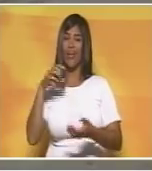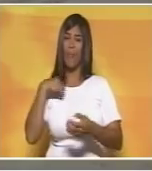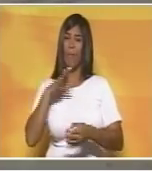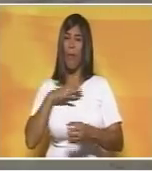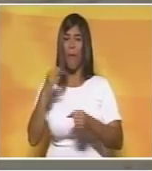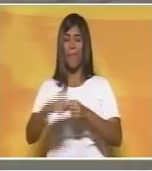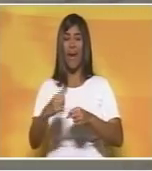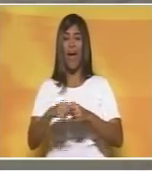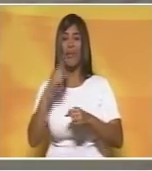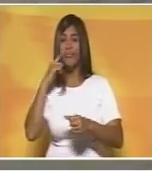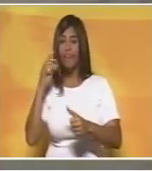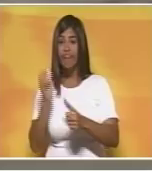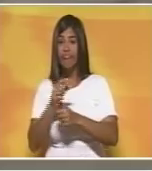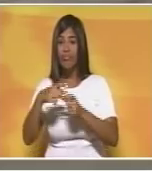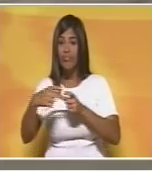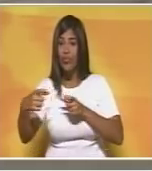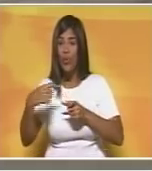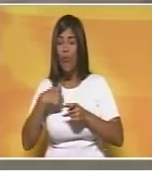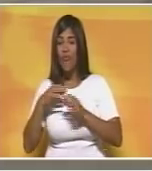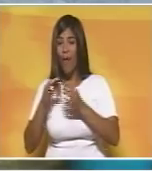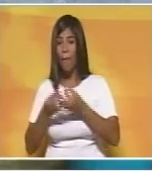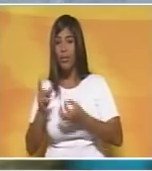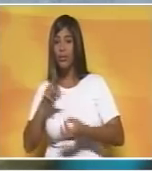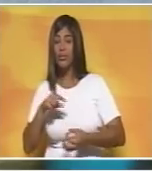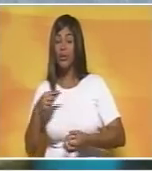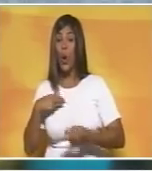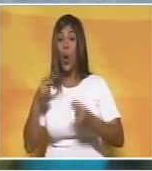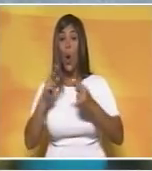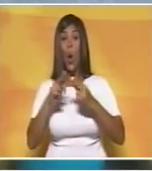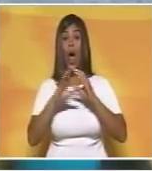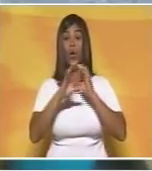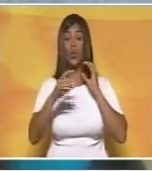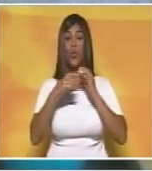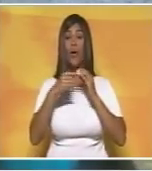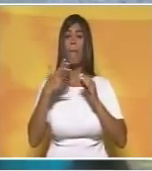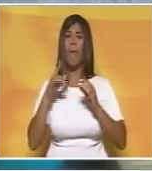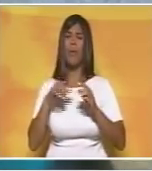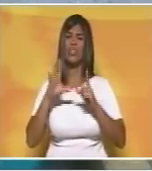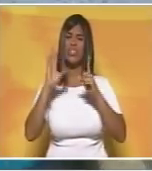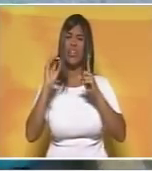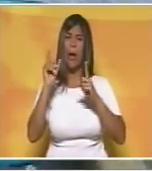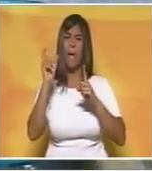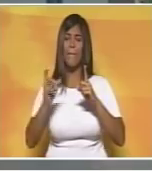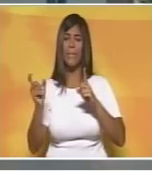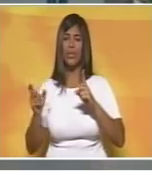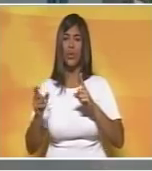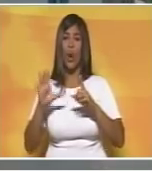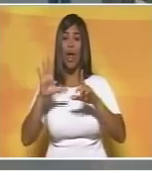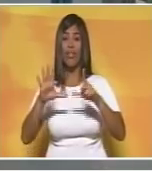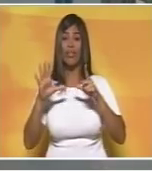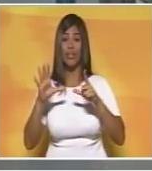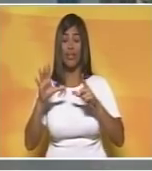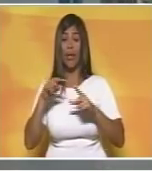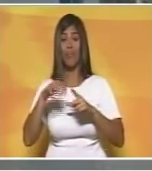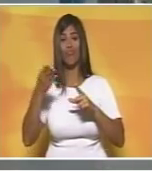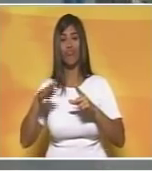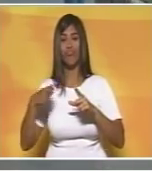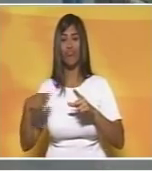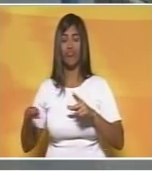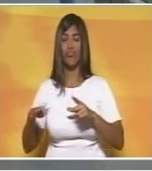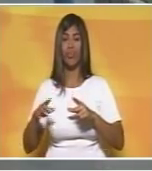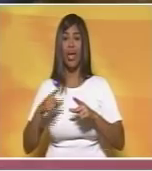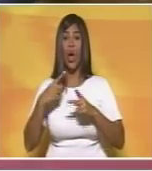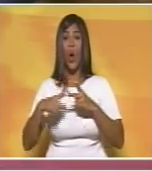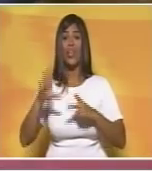para identificar los cuerpos de sus seres queridos. Se conoció que en el autobús viajaban unas 60 personas, 17 de ellas fallecieron mientras